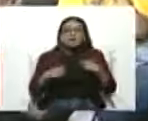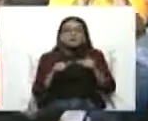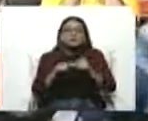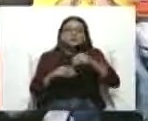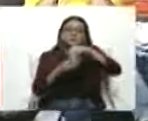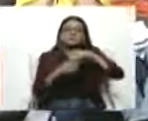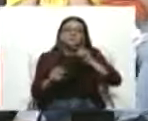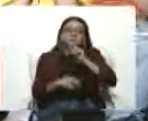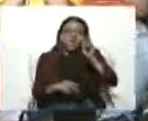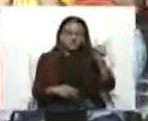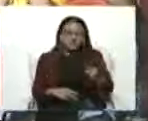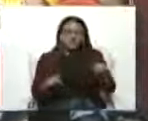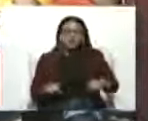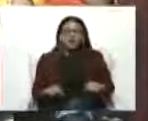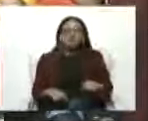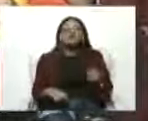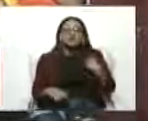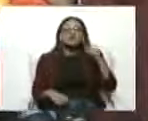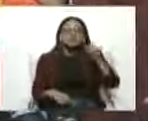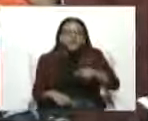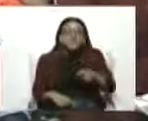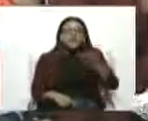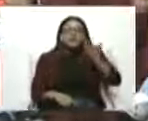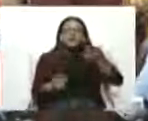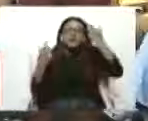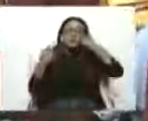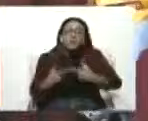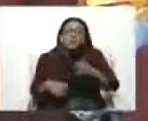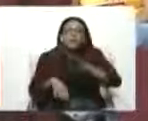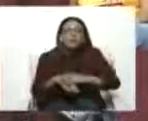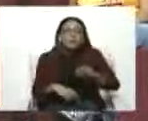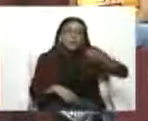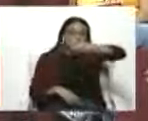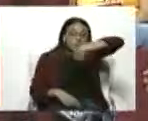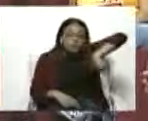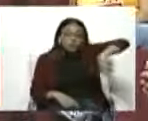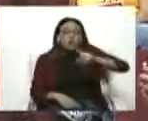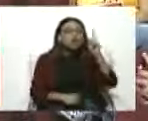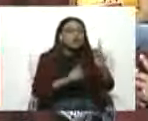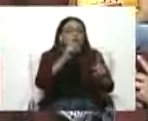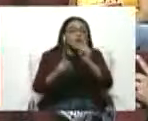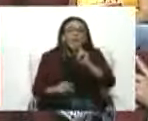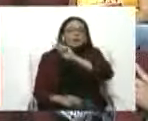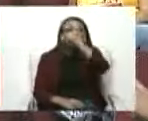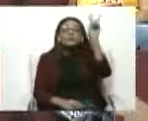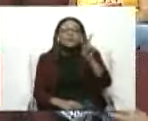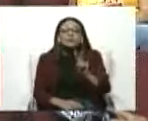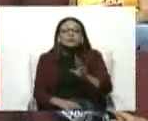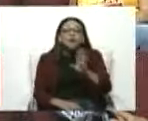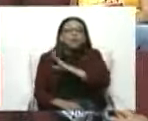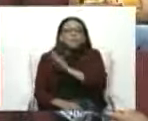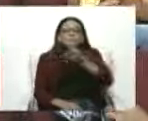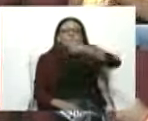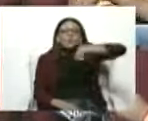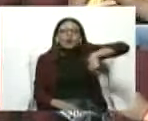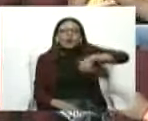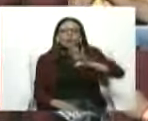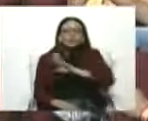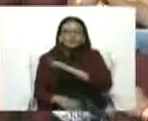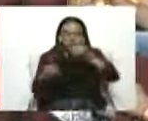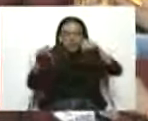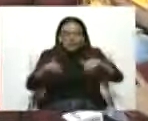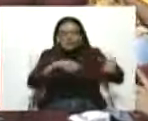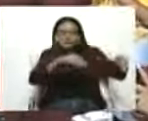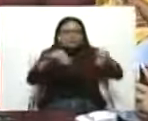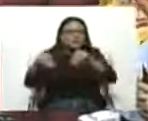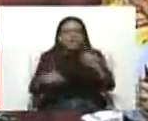y empujemos juntos este barco, porque este barco le pertenece a todos los venezolanos y las venezolanas. No